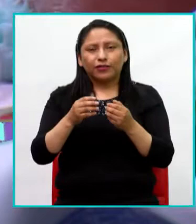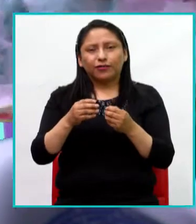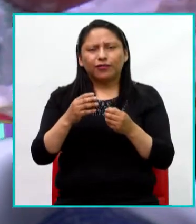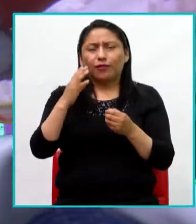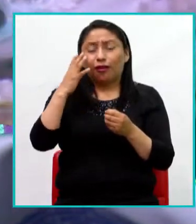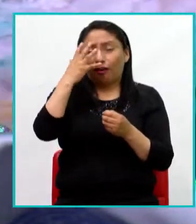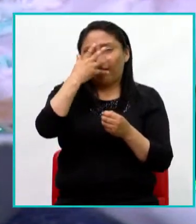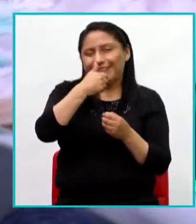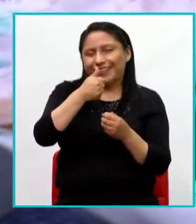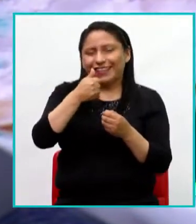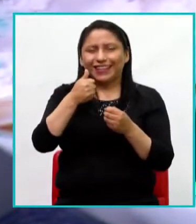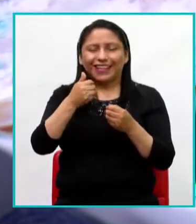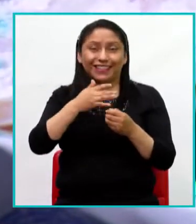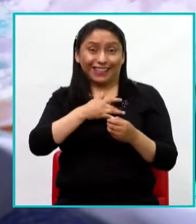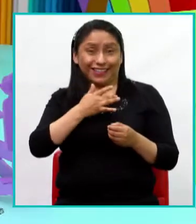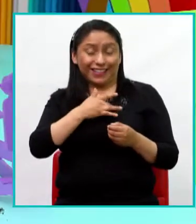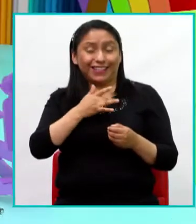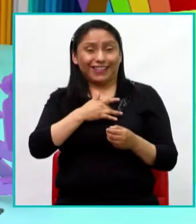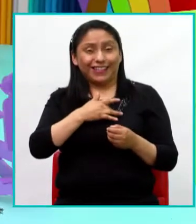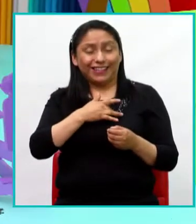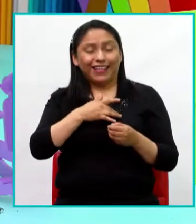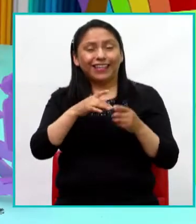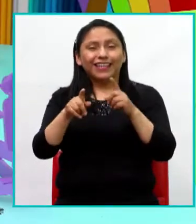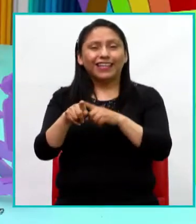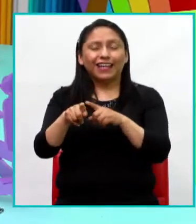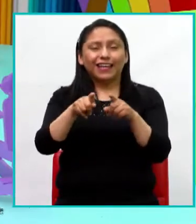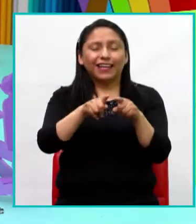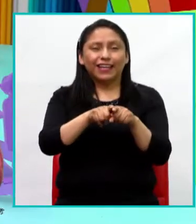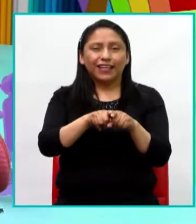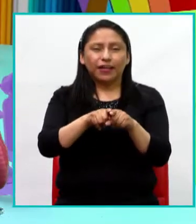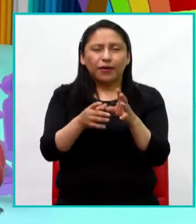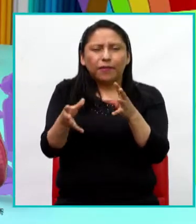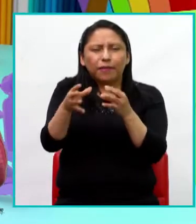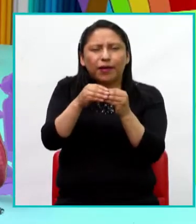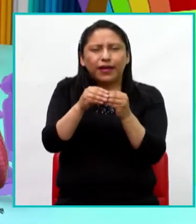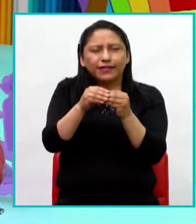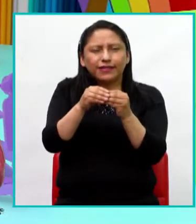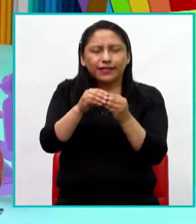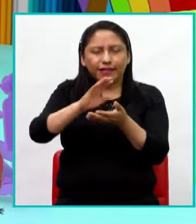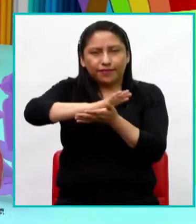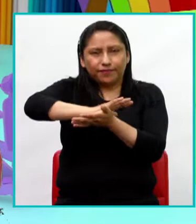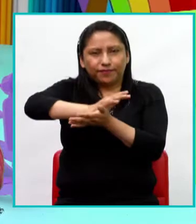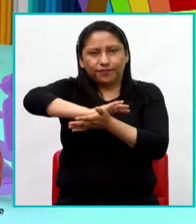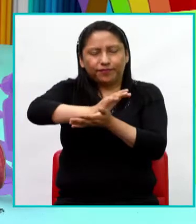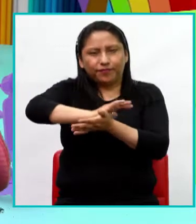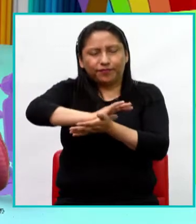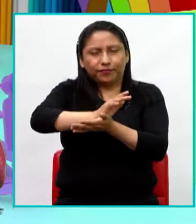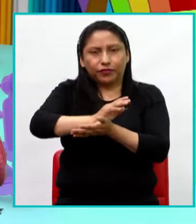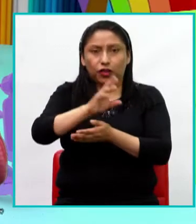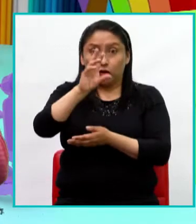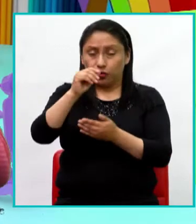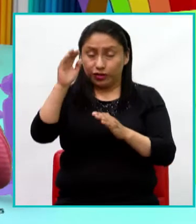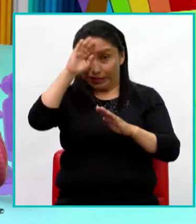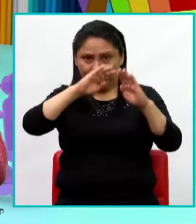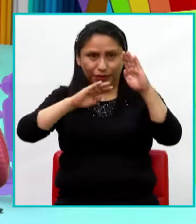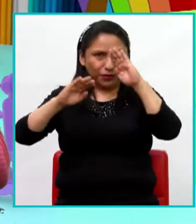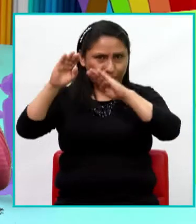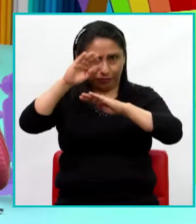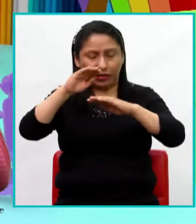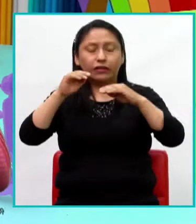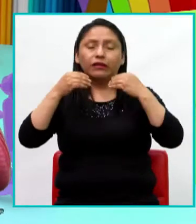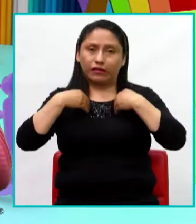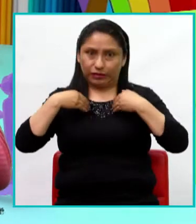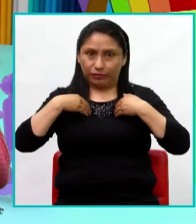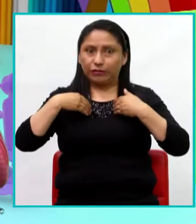muy divertidas. Ahora sí, le vamos a poner un poquito más de maicena. No se preocupen, después tenemos que limpiar,